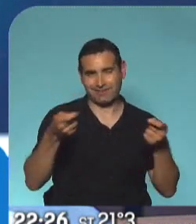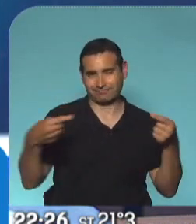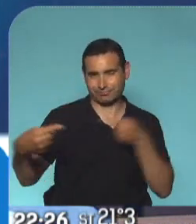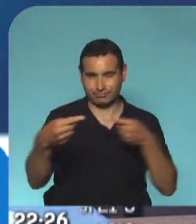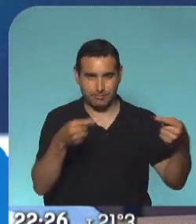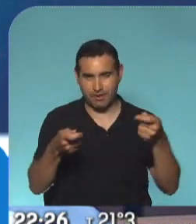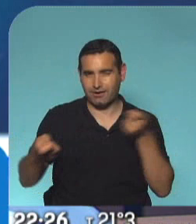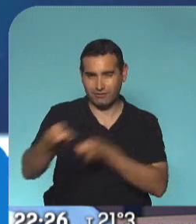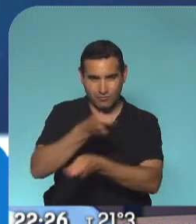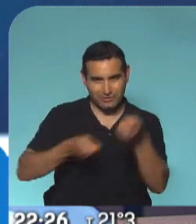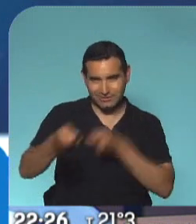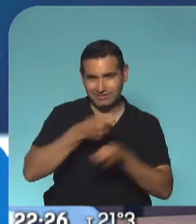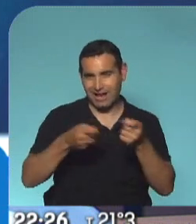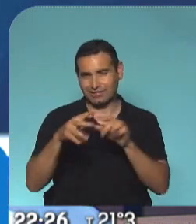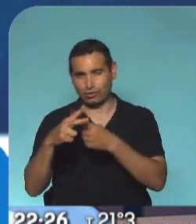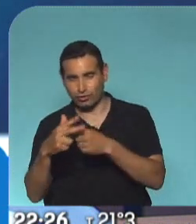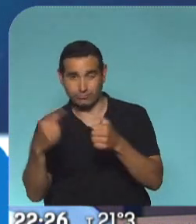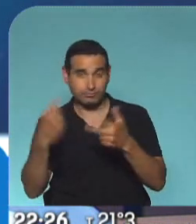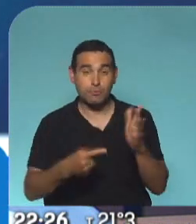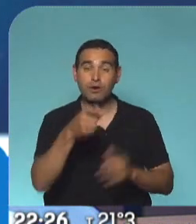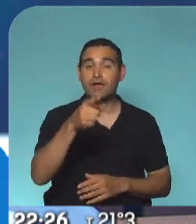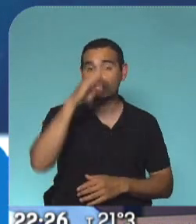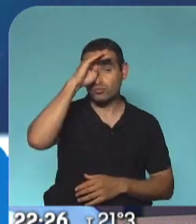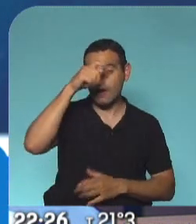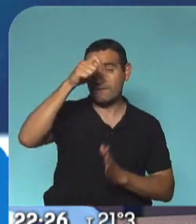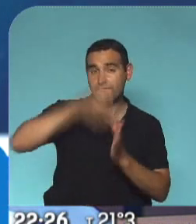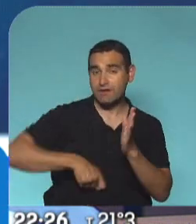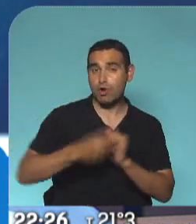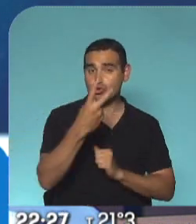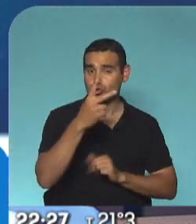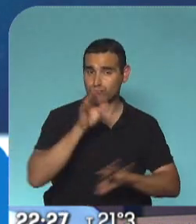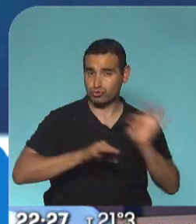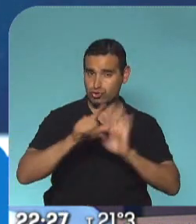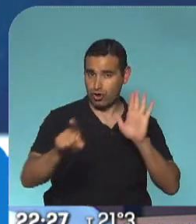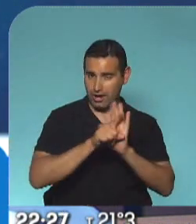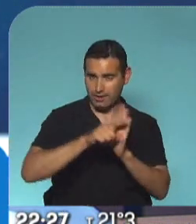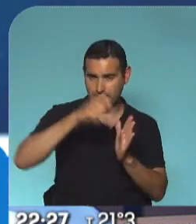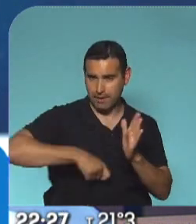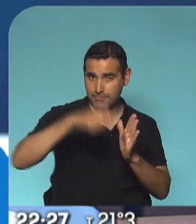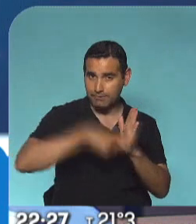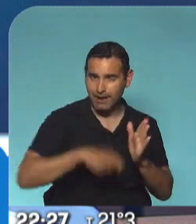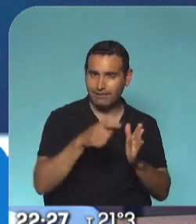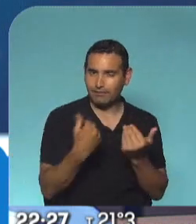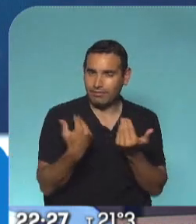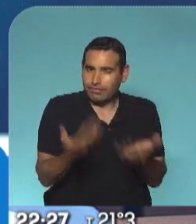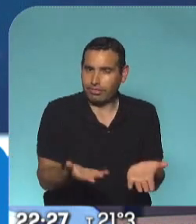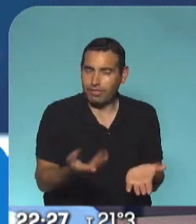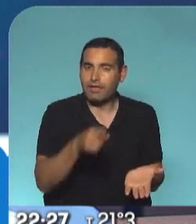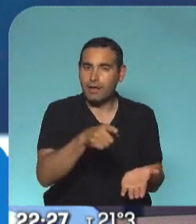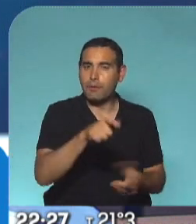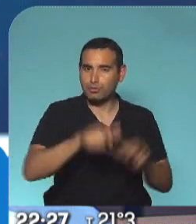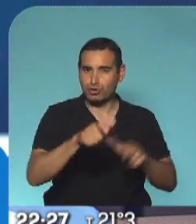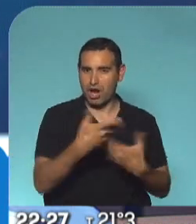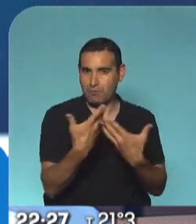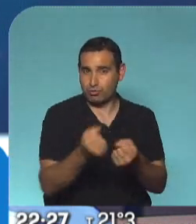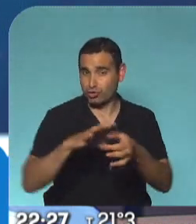de divisas, a raíz de la firma de Donald Trump de 2 proyectos de ley que benefician, favorecen, en cierto modo, a aquellos que apoyan